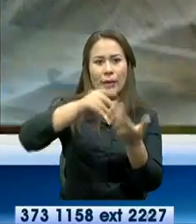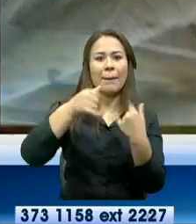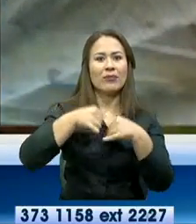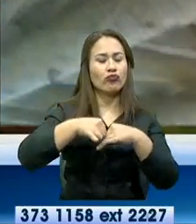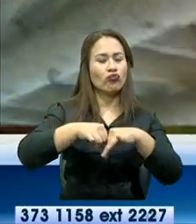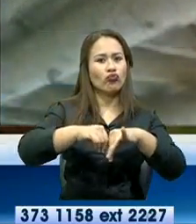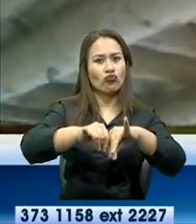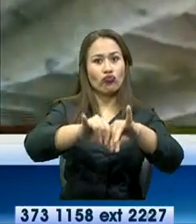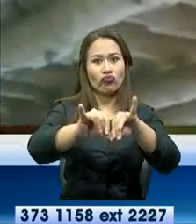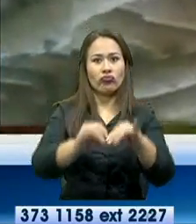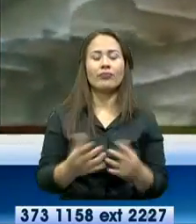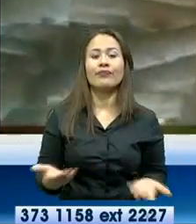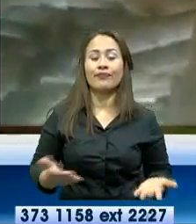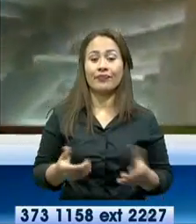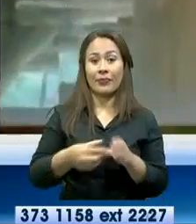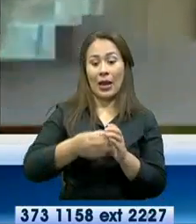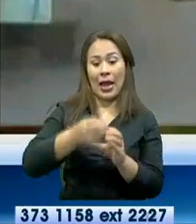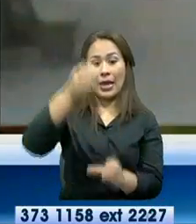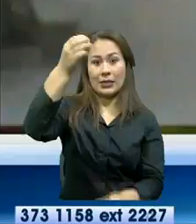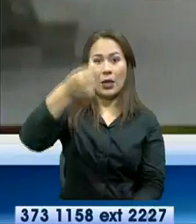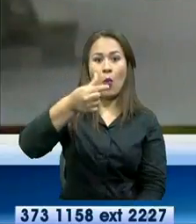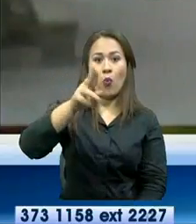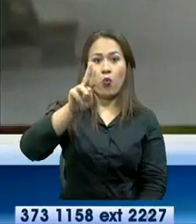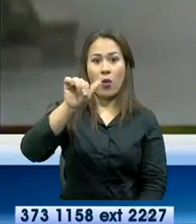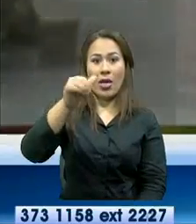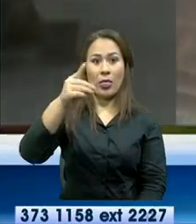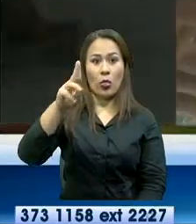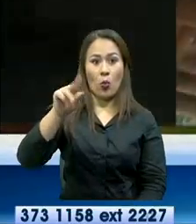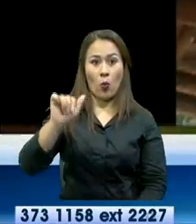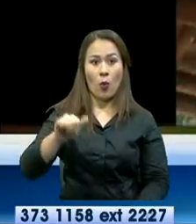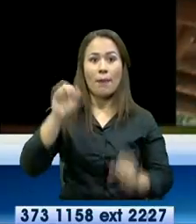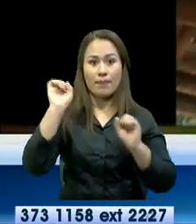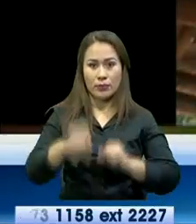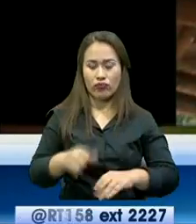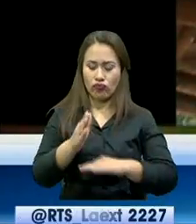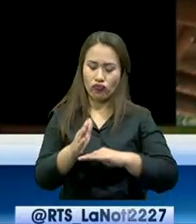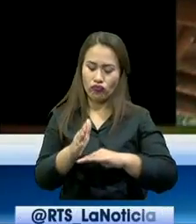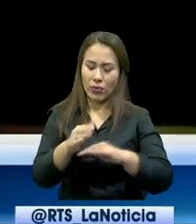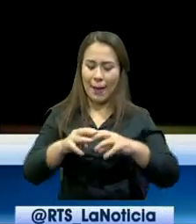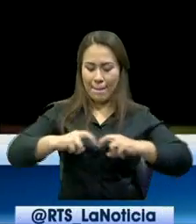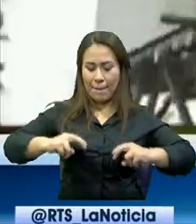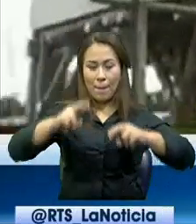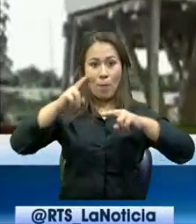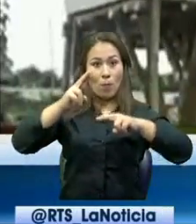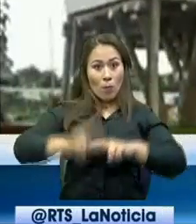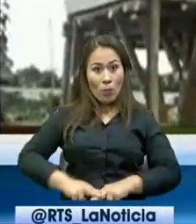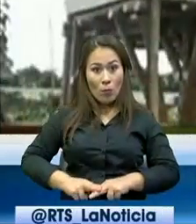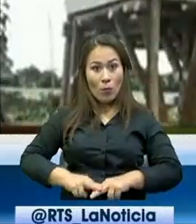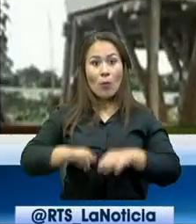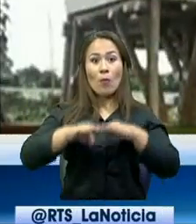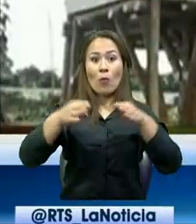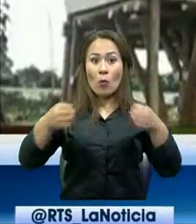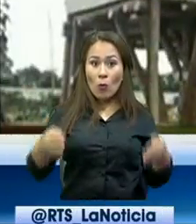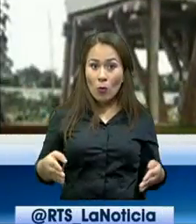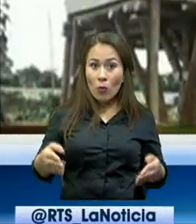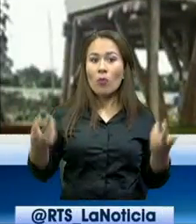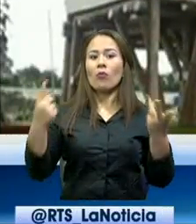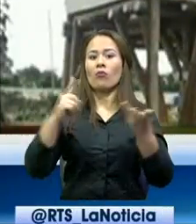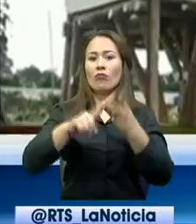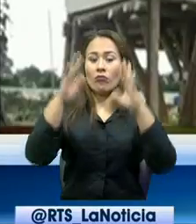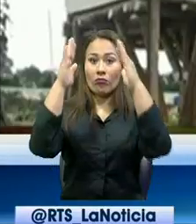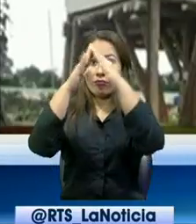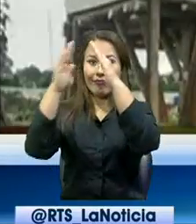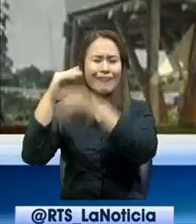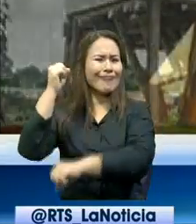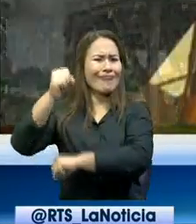durabilidad. De la caña guadúa se fabrican desde muebles hasta casas. Un material natural y con tradición de miles